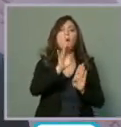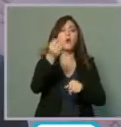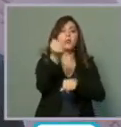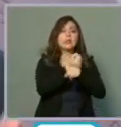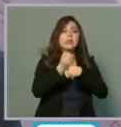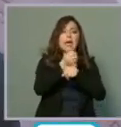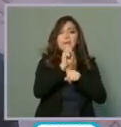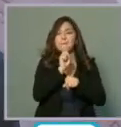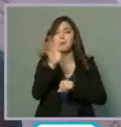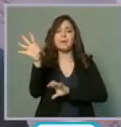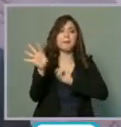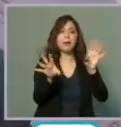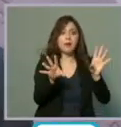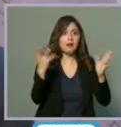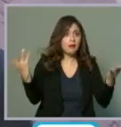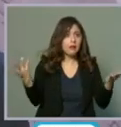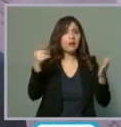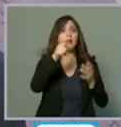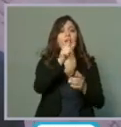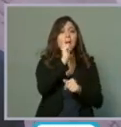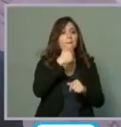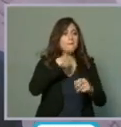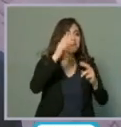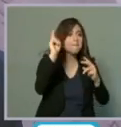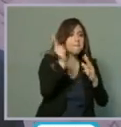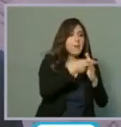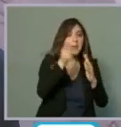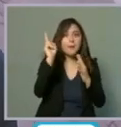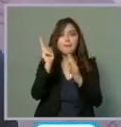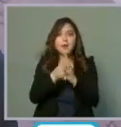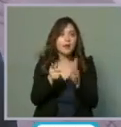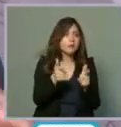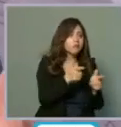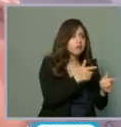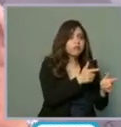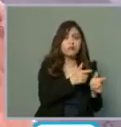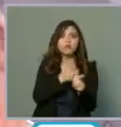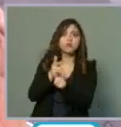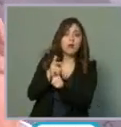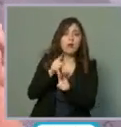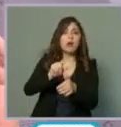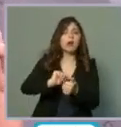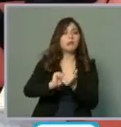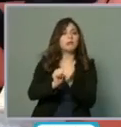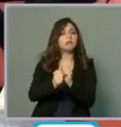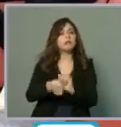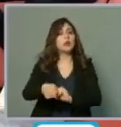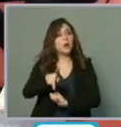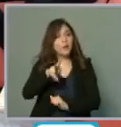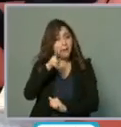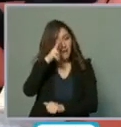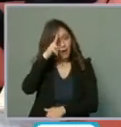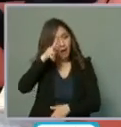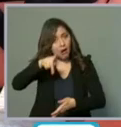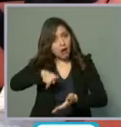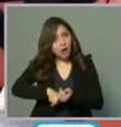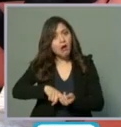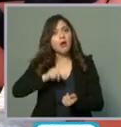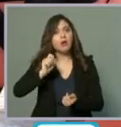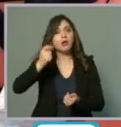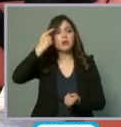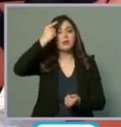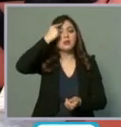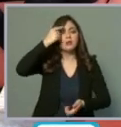de matar a determinado tipo de personajes, son muy agresivos. Y esto va generando cierto tipo de